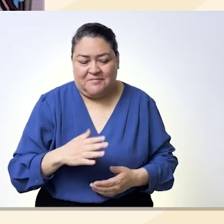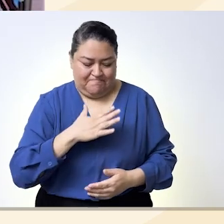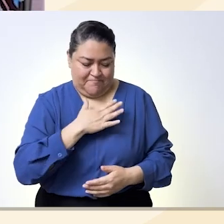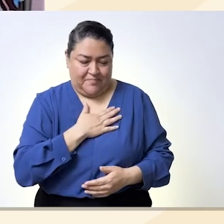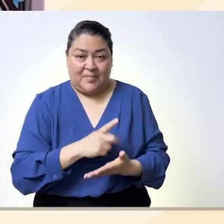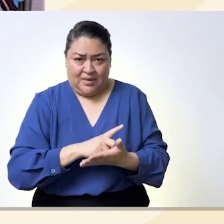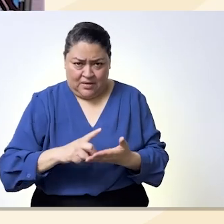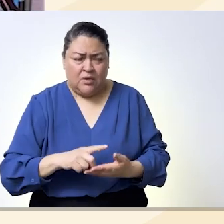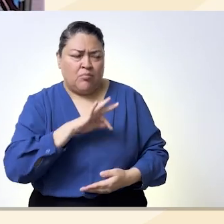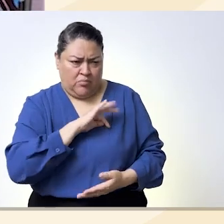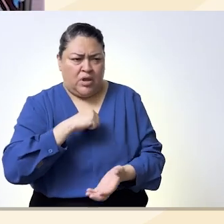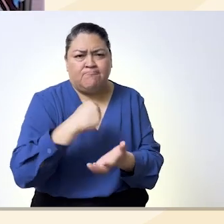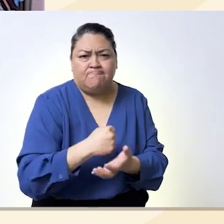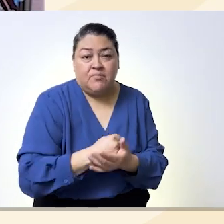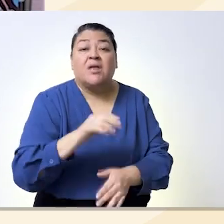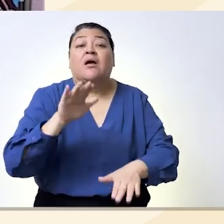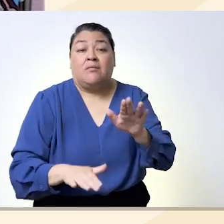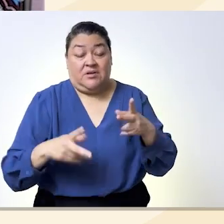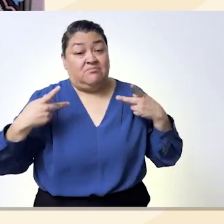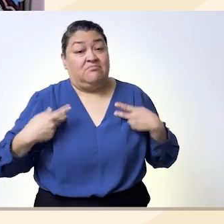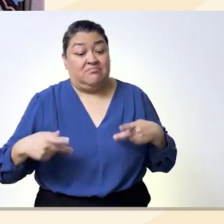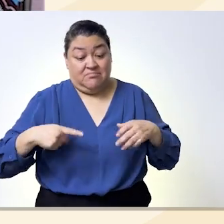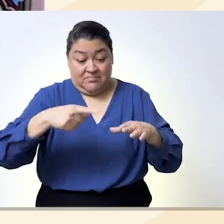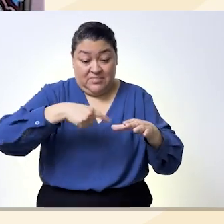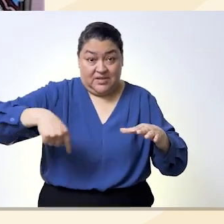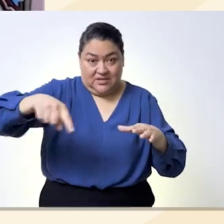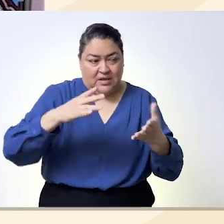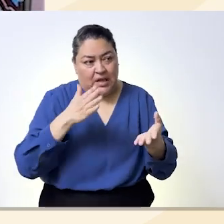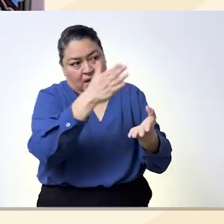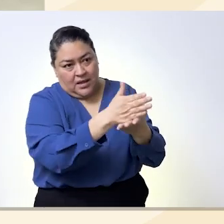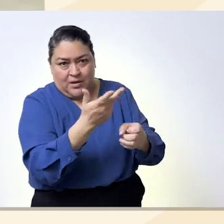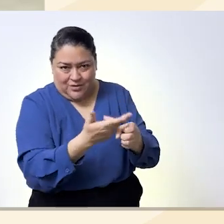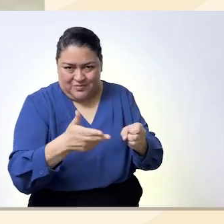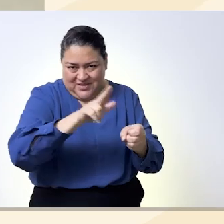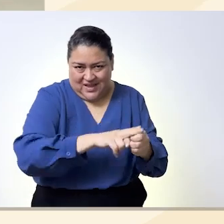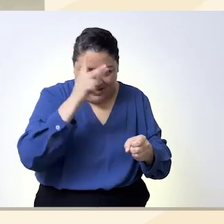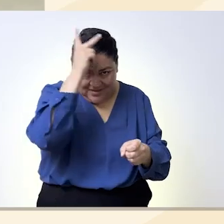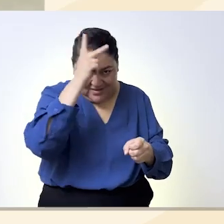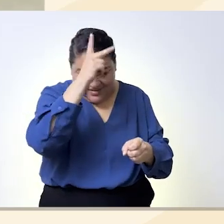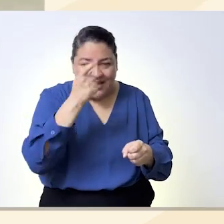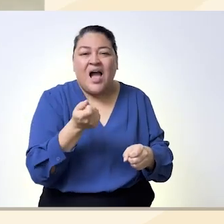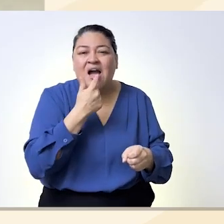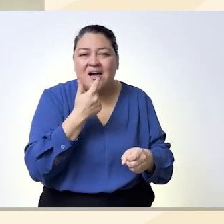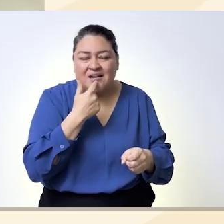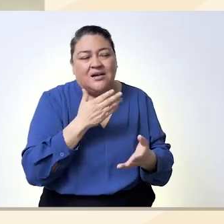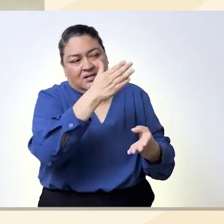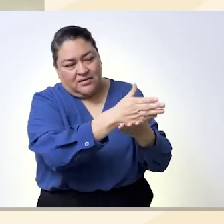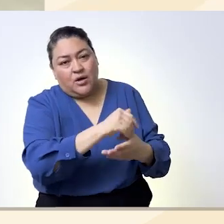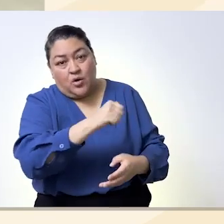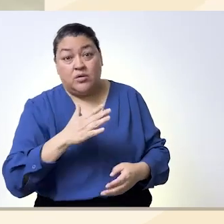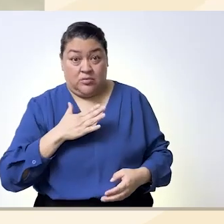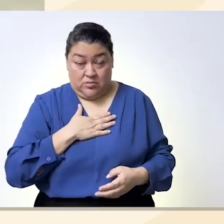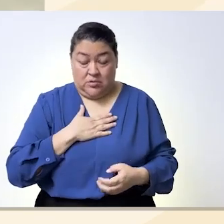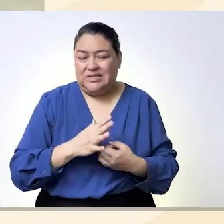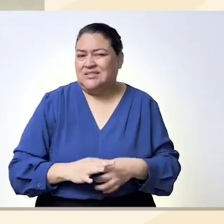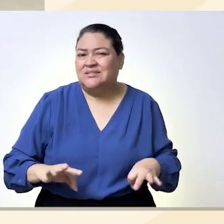mucha gente también está en espacios psiquiátricos, en espacios médicos. Y para mí, como profesionista de la salud mental, creo que lo más importante,